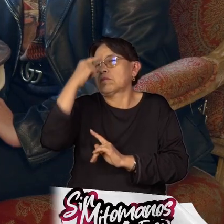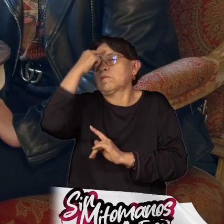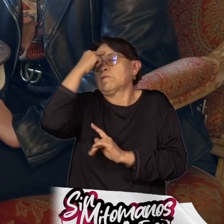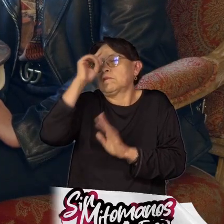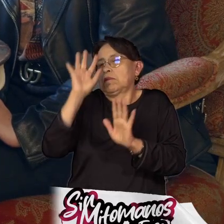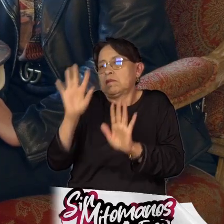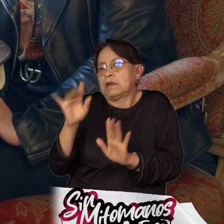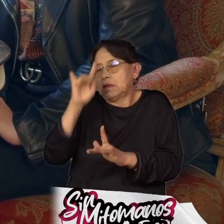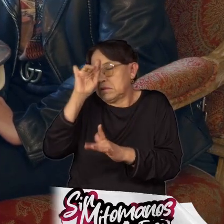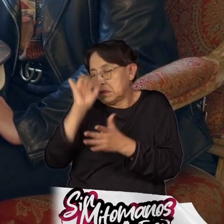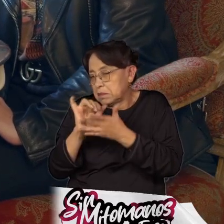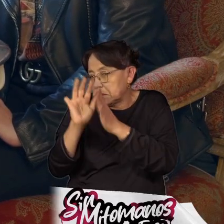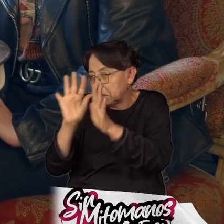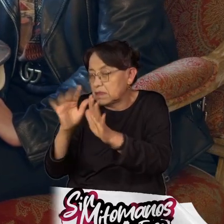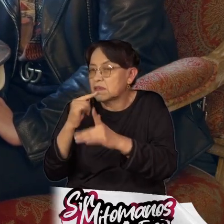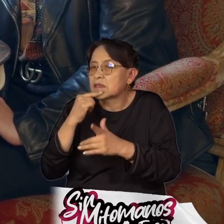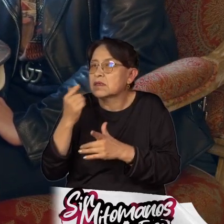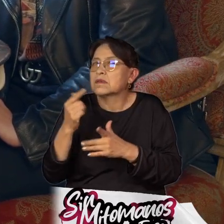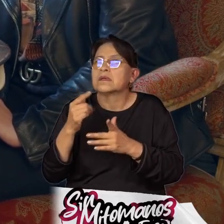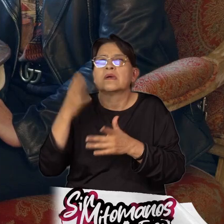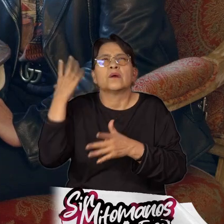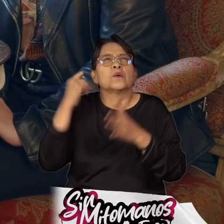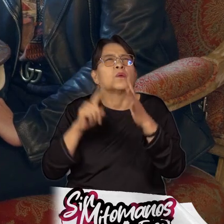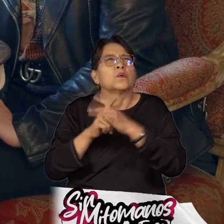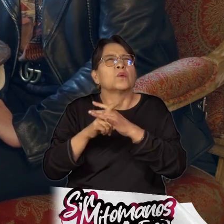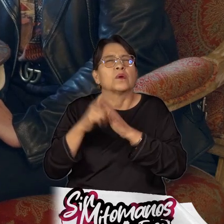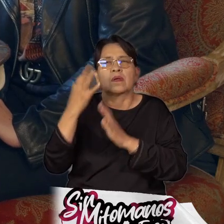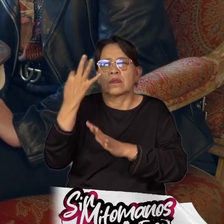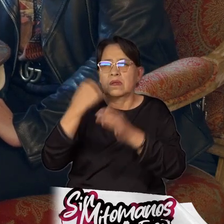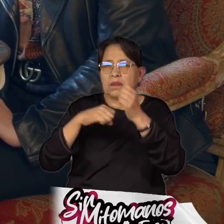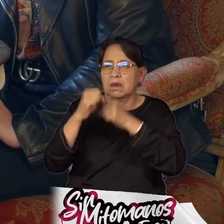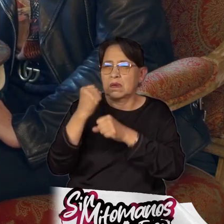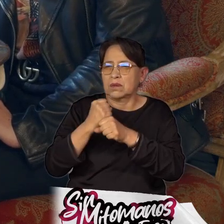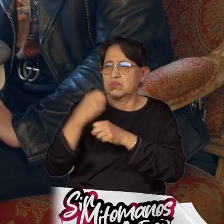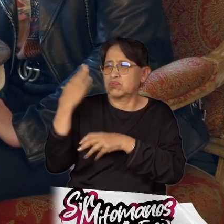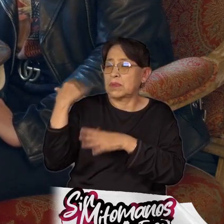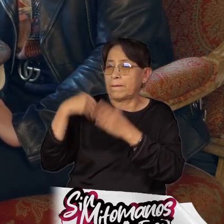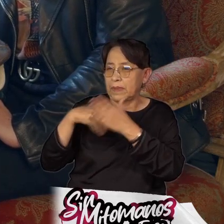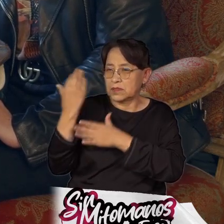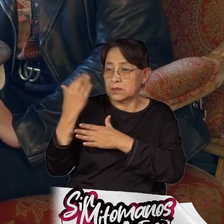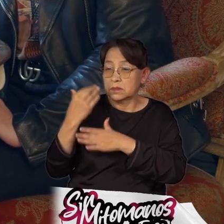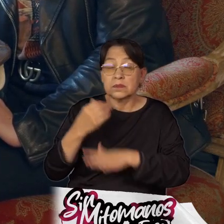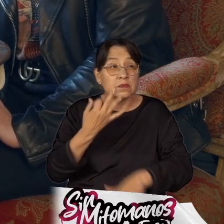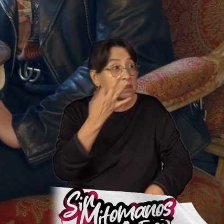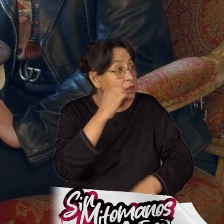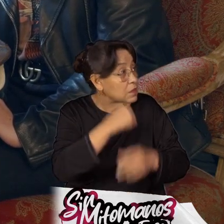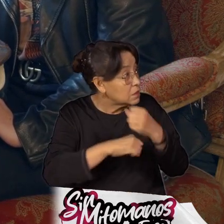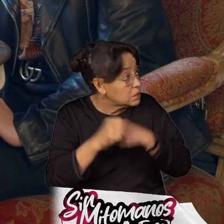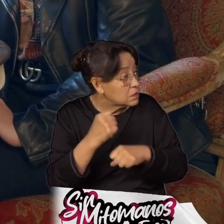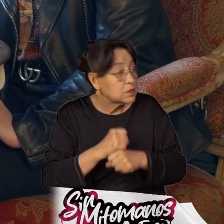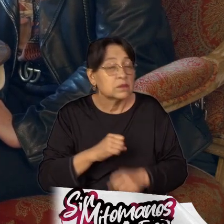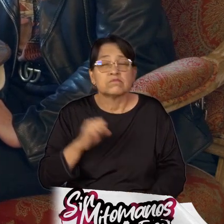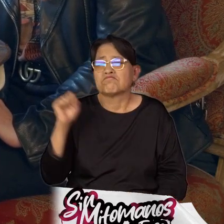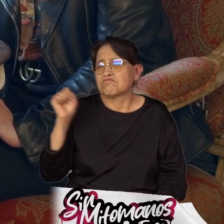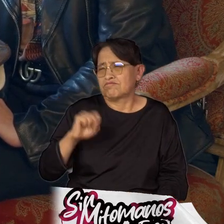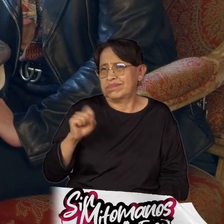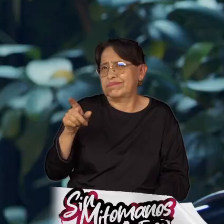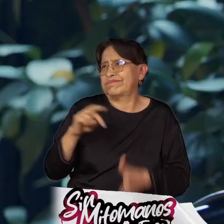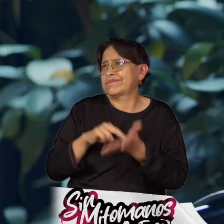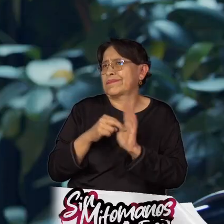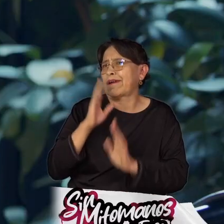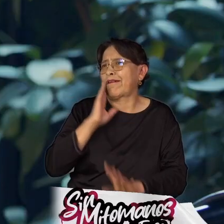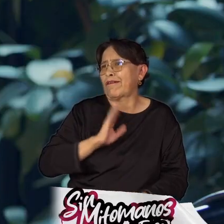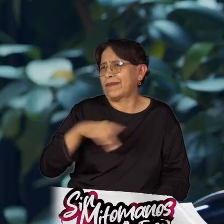más bien, no por definición, por concepción, fue creado alrededor de 30 años atrás. ¿30 años? 30 años, es